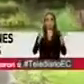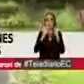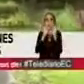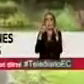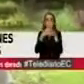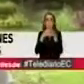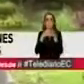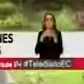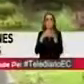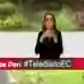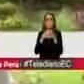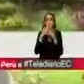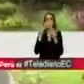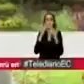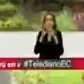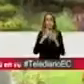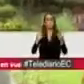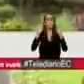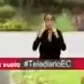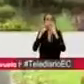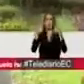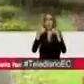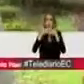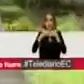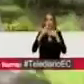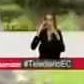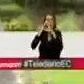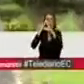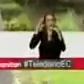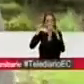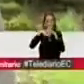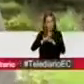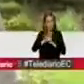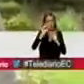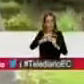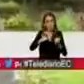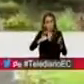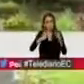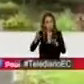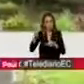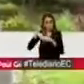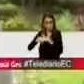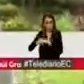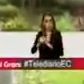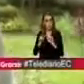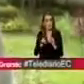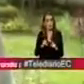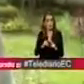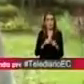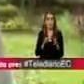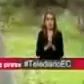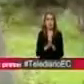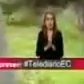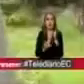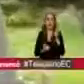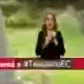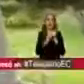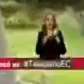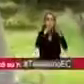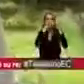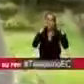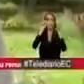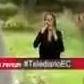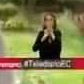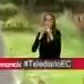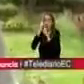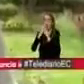ha dado una morgue portátil que fue instalada en Babahoyo. Hemos tenido aporte también de Connie Jiménez, que es productora de bananos. Fundación Salvando